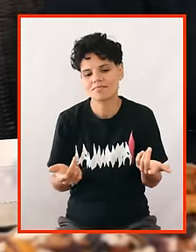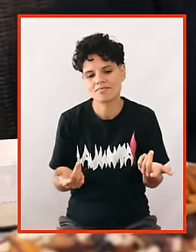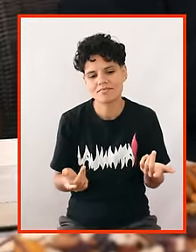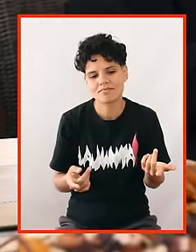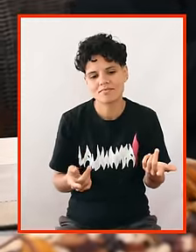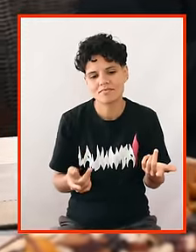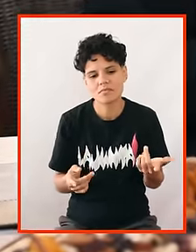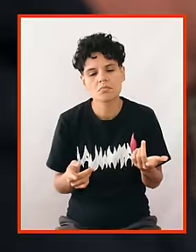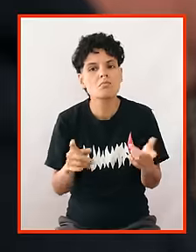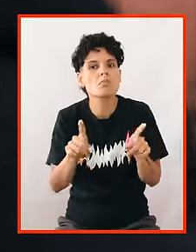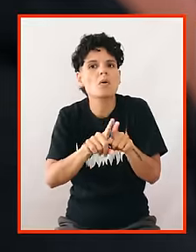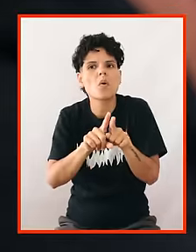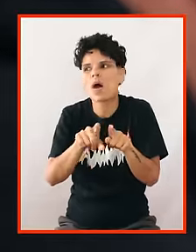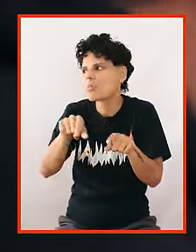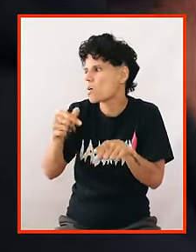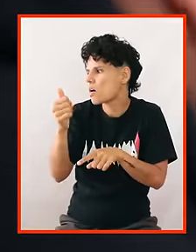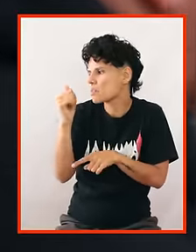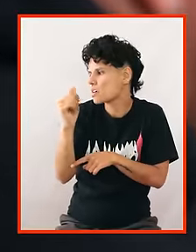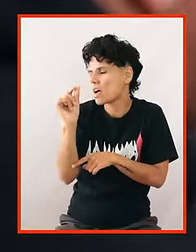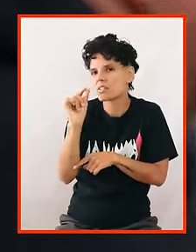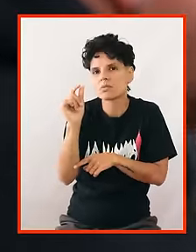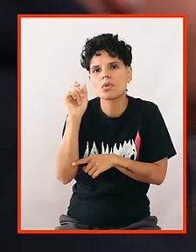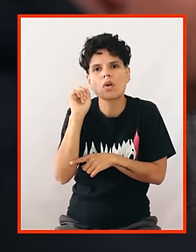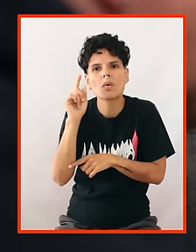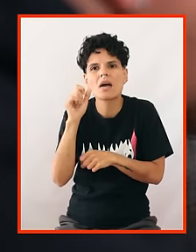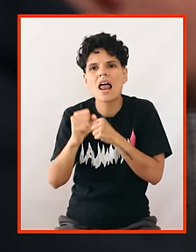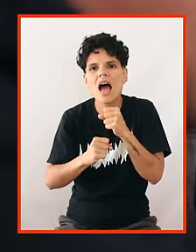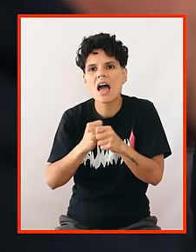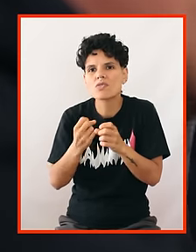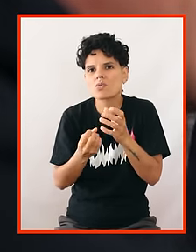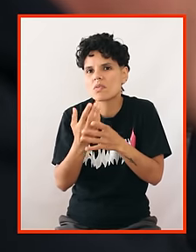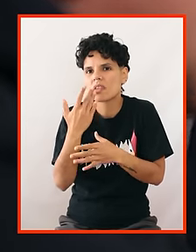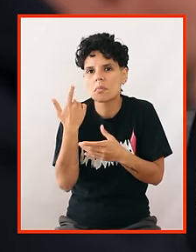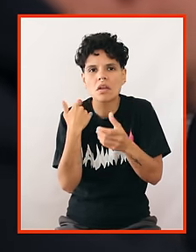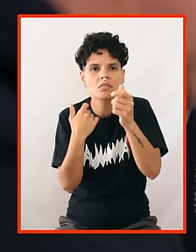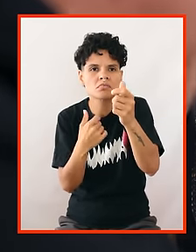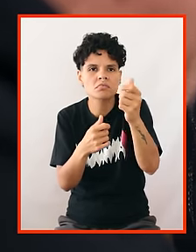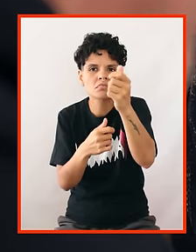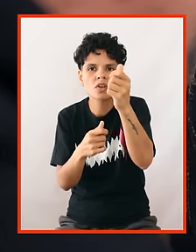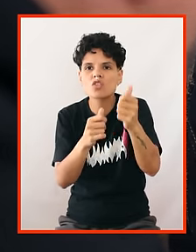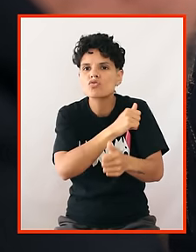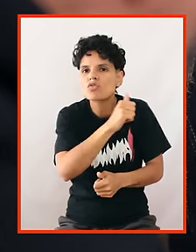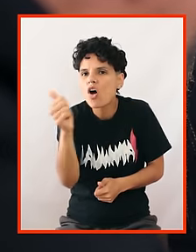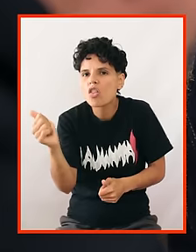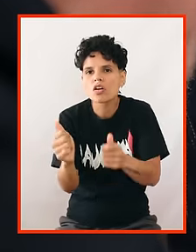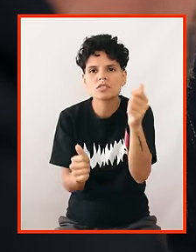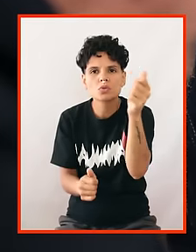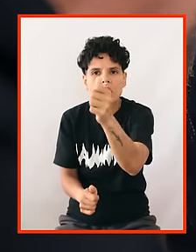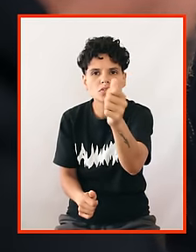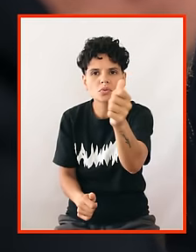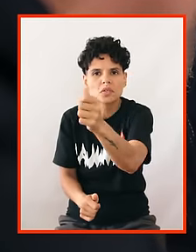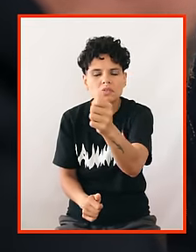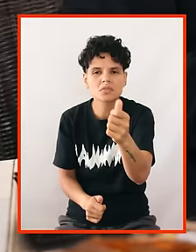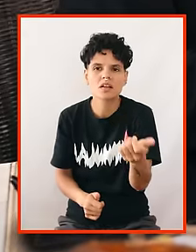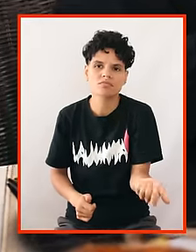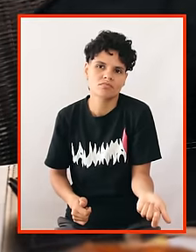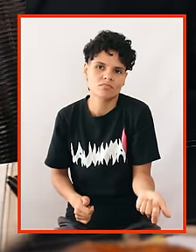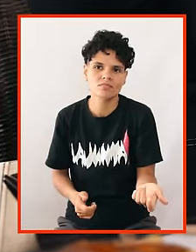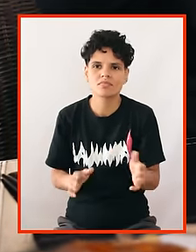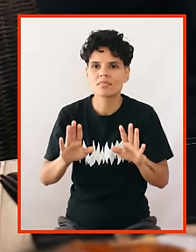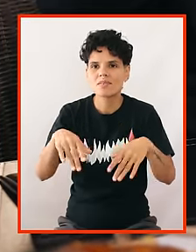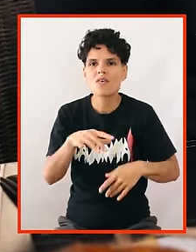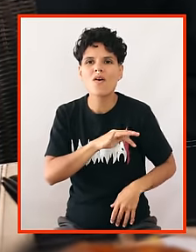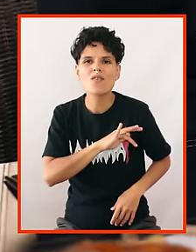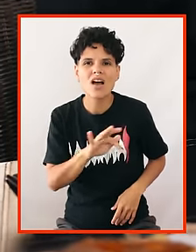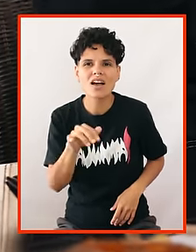Año Nuevo. Viralísimo, nadie claro, se abrazó. Nadie se abrazó, estaban todos así. Sí. Ah, en ese tiempo también eran distintos los conciertos. Creo que el video del año. Están todos